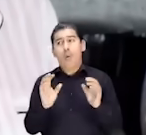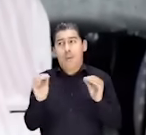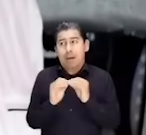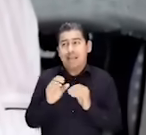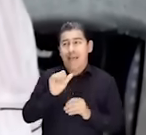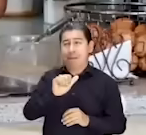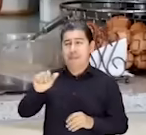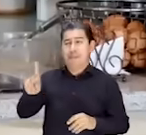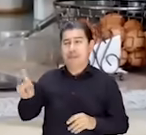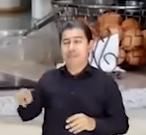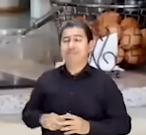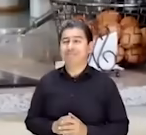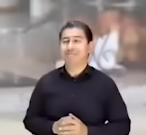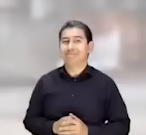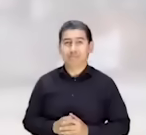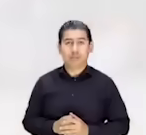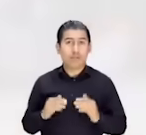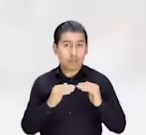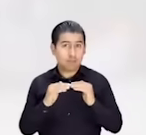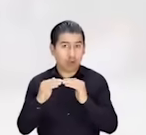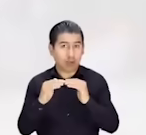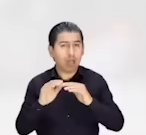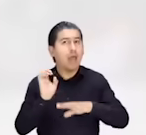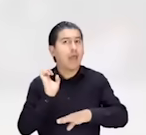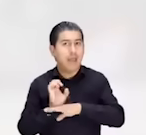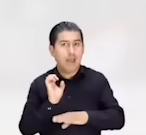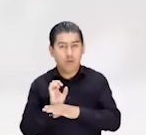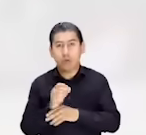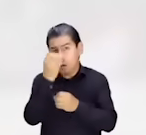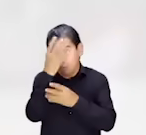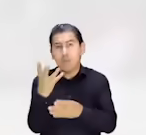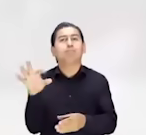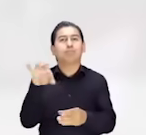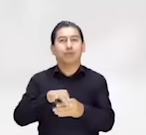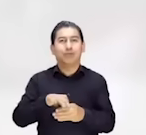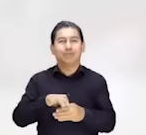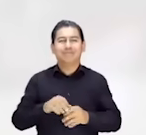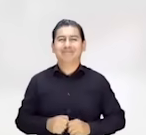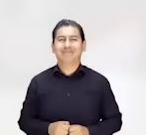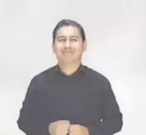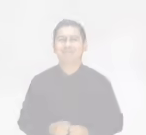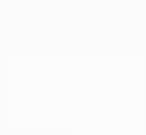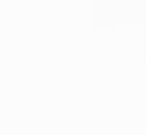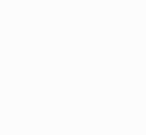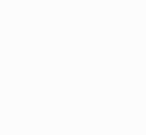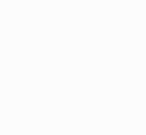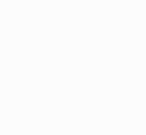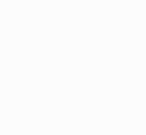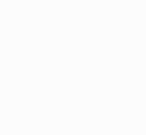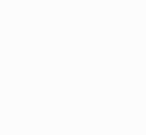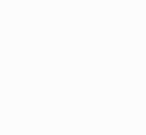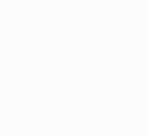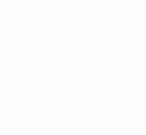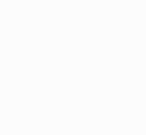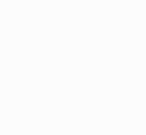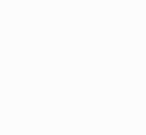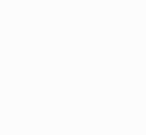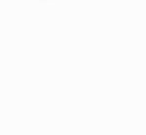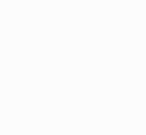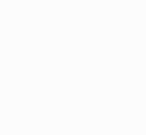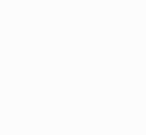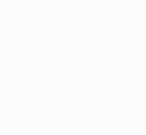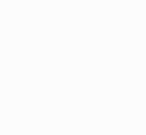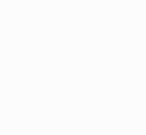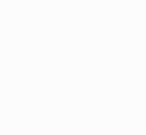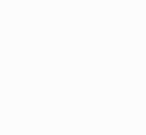www.cne.gov.es o en la CNE App. En democracia, Ecuador vota informado. Consejo Nacional